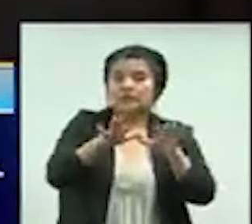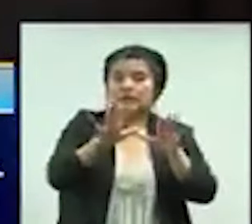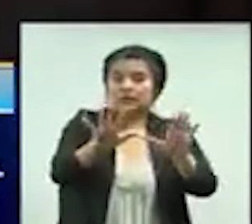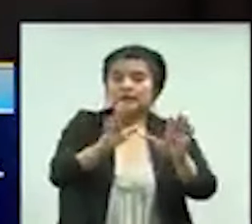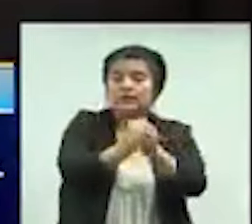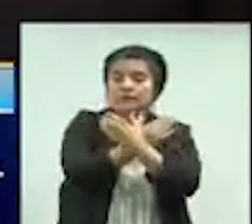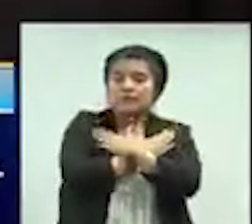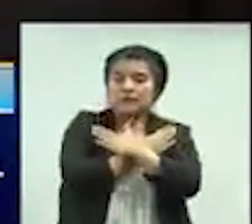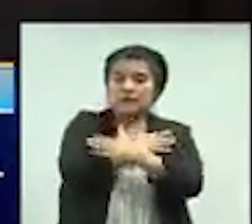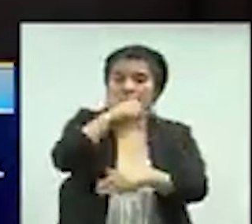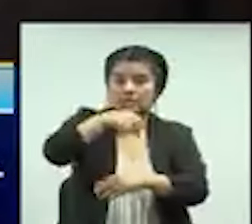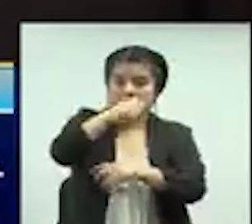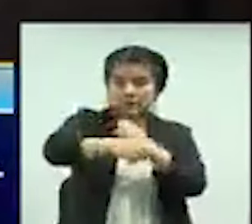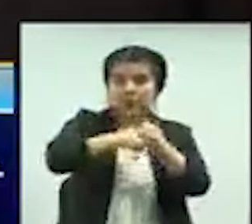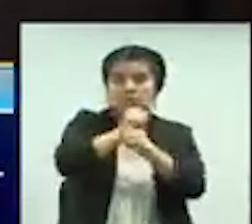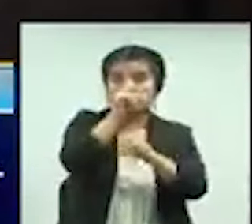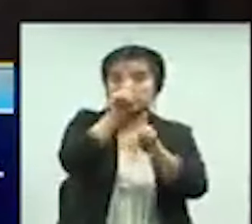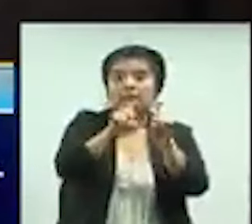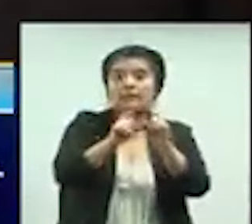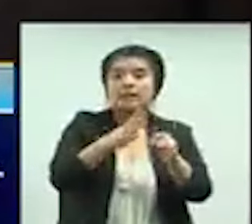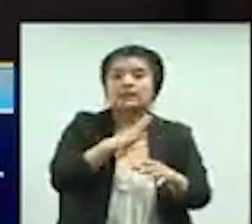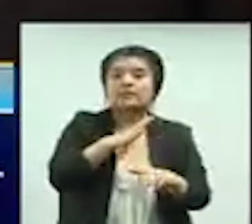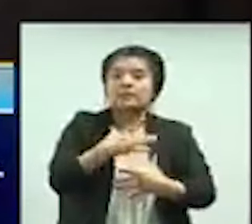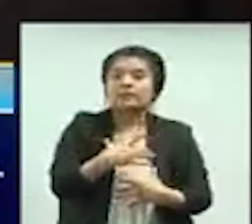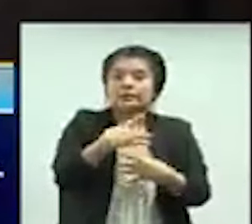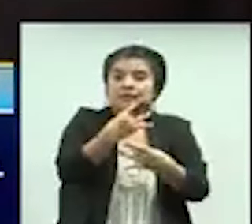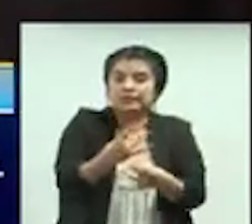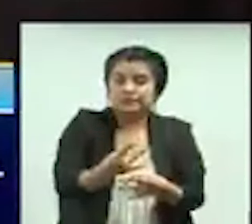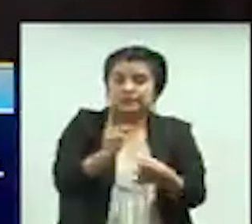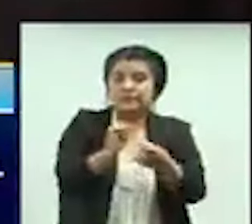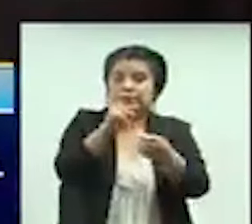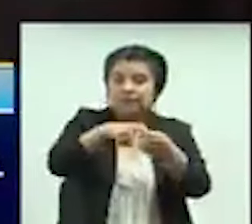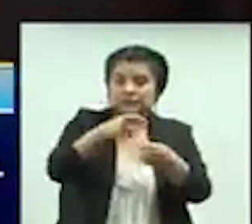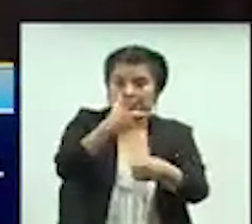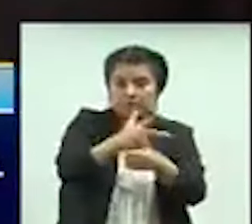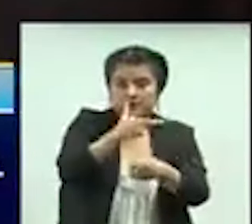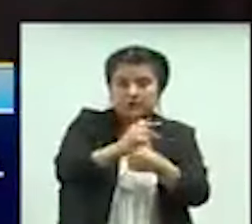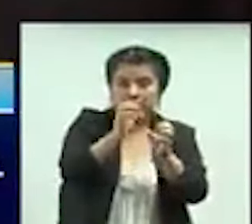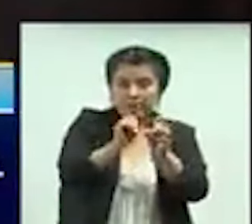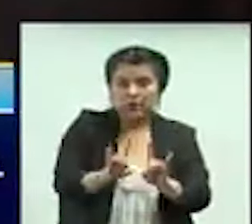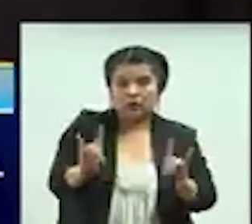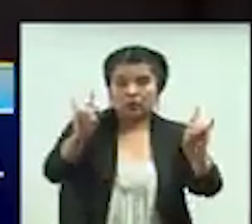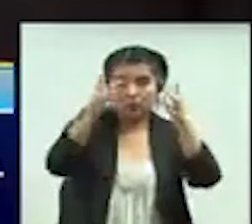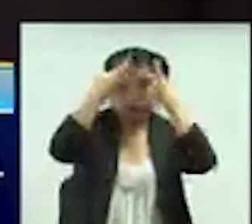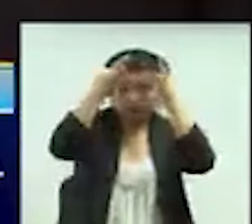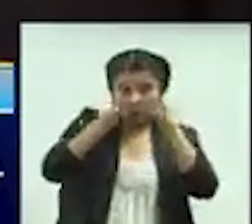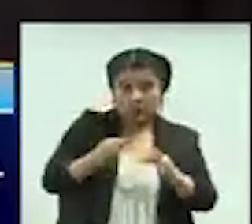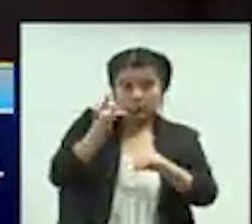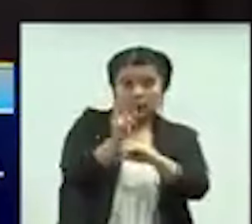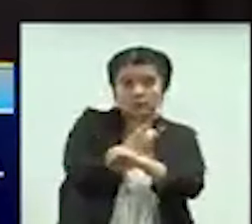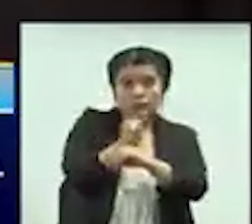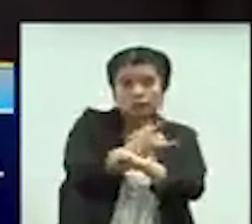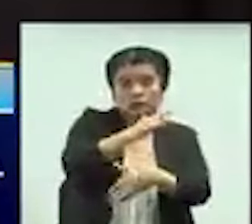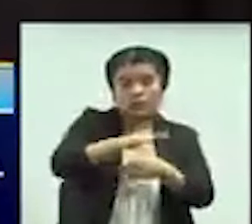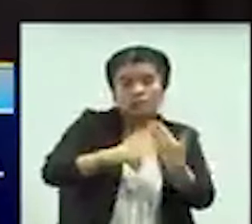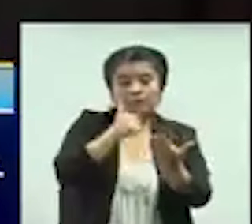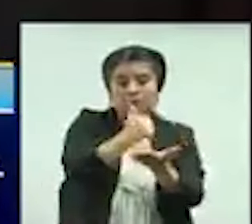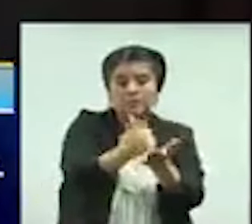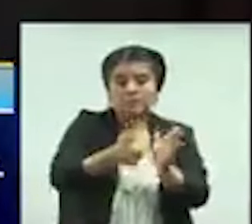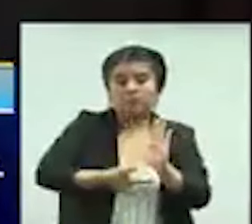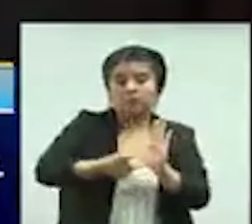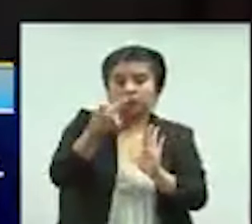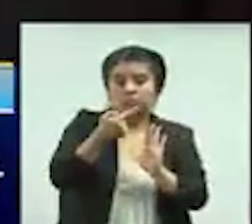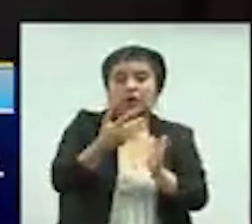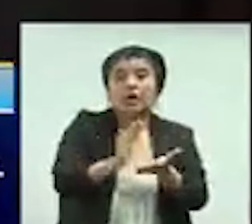este año, y tenemos la intervención de Guatemala ante las Naciones Unidas durante la consideración del uso del veto registrado en